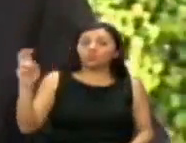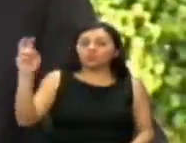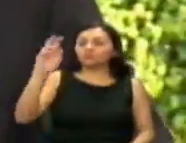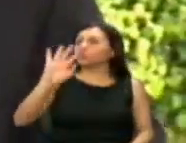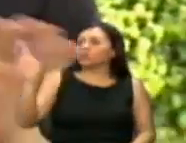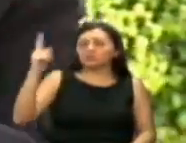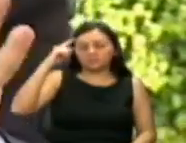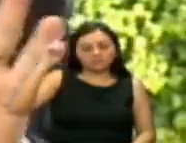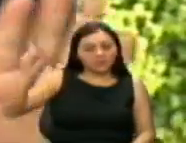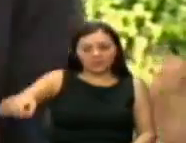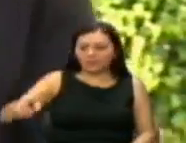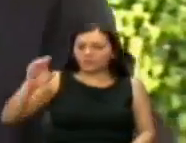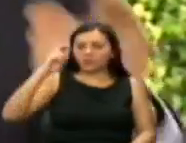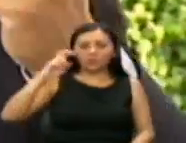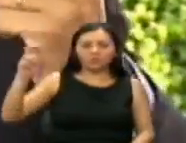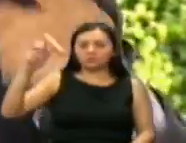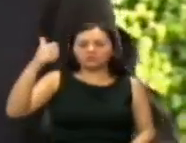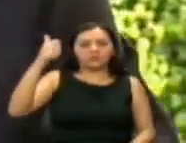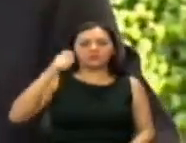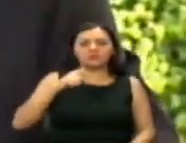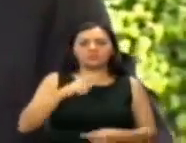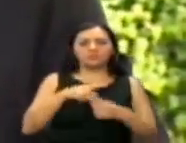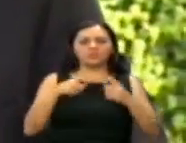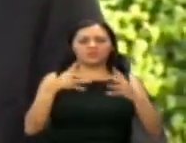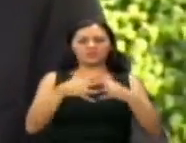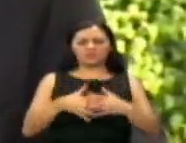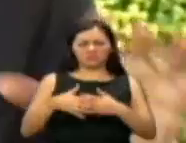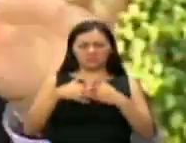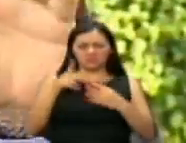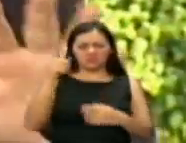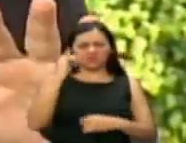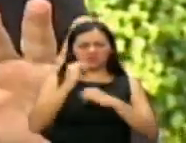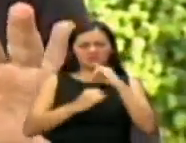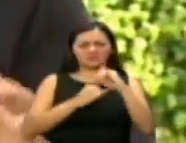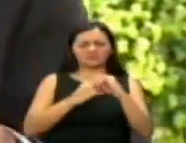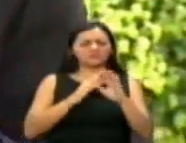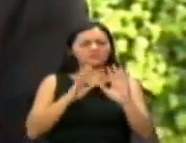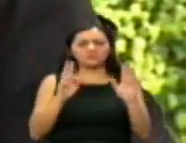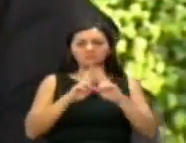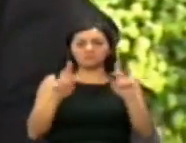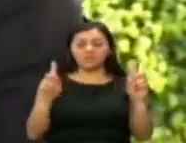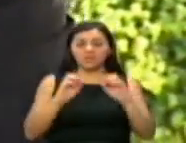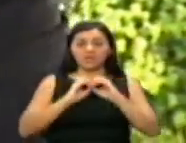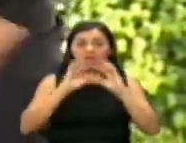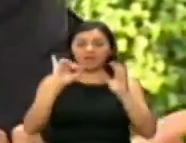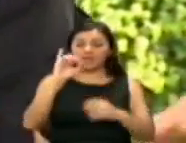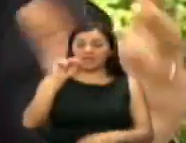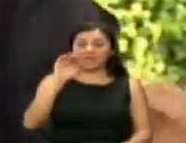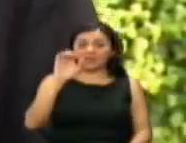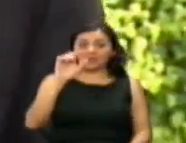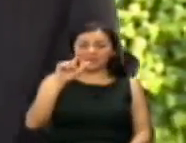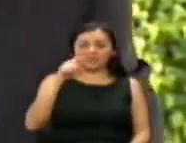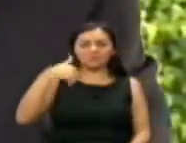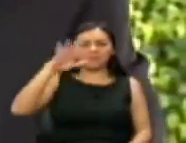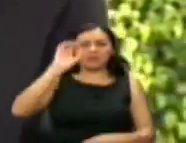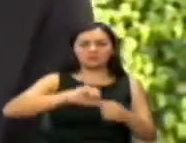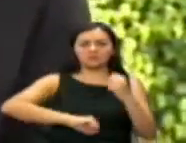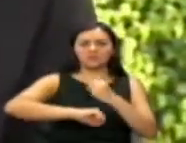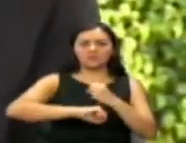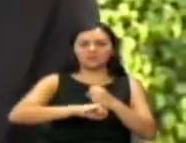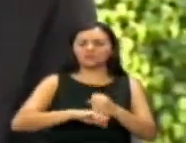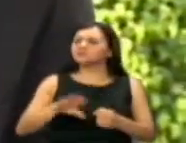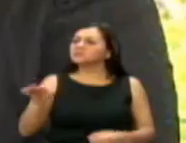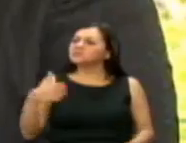lo mismo porque ha ido bastante bien, incluso un extranjero, ¿no? Sí, pero en todo caso, en INTA tenemos el apoyo mayoritario. ¿Ah? Ha